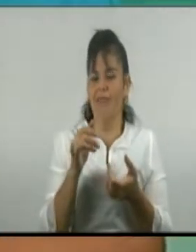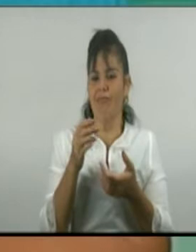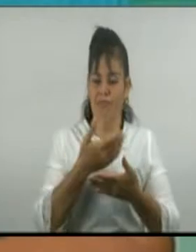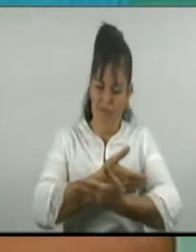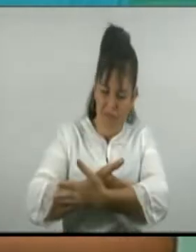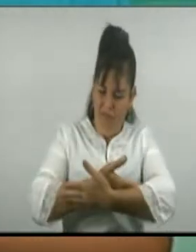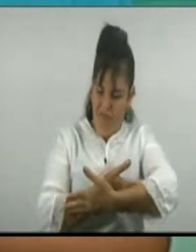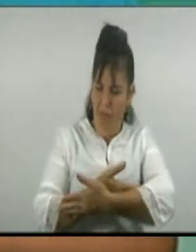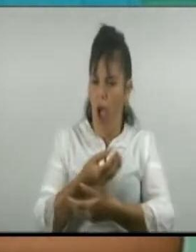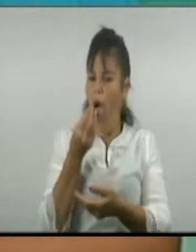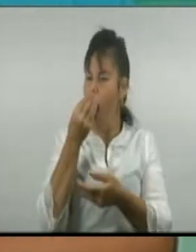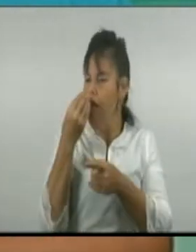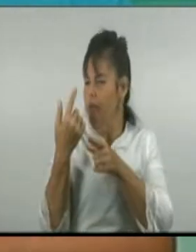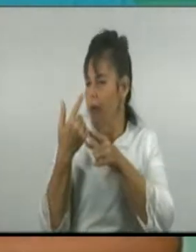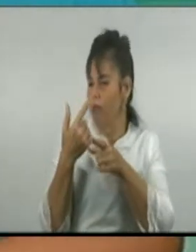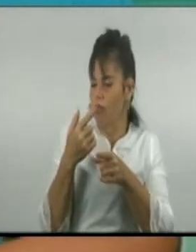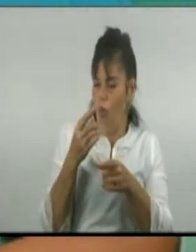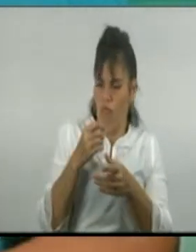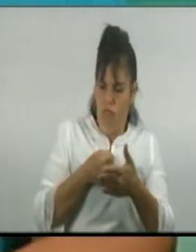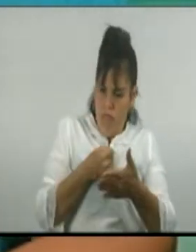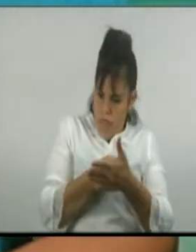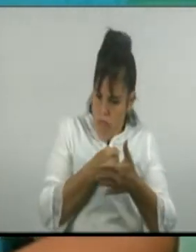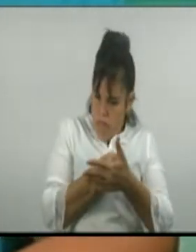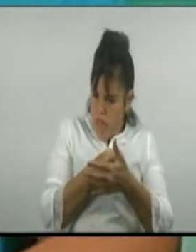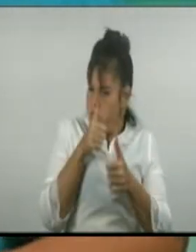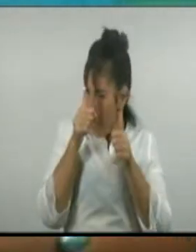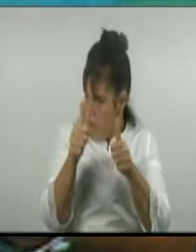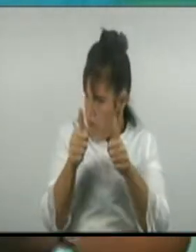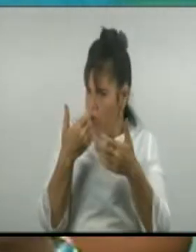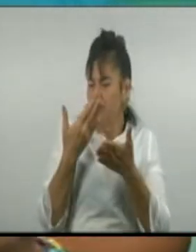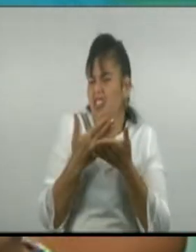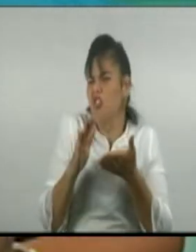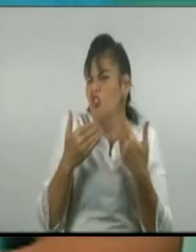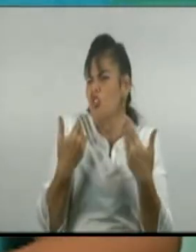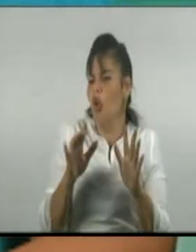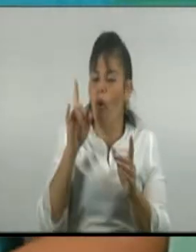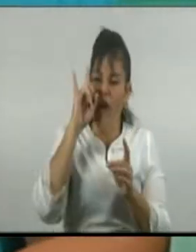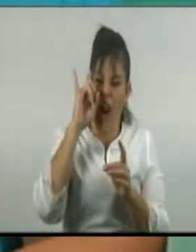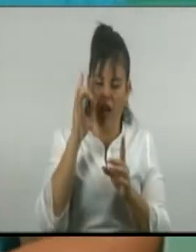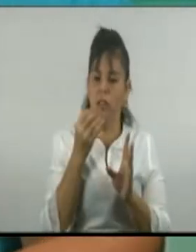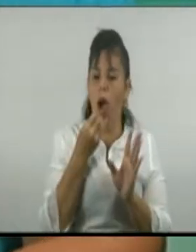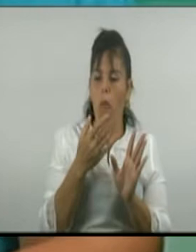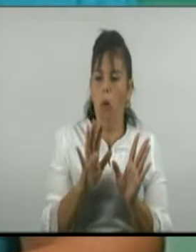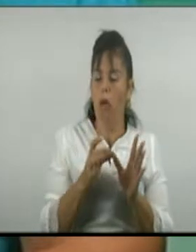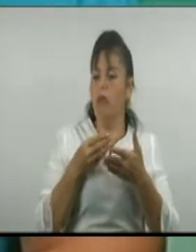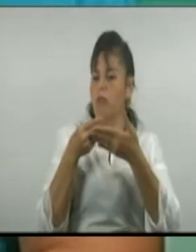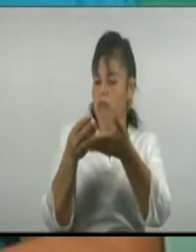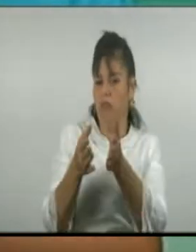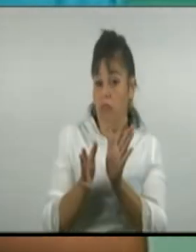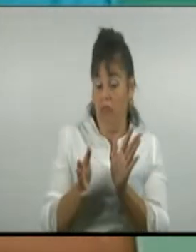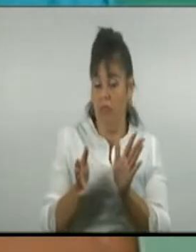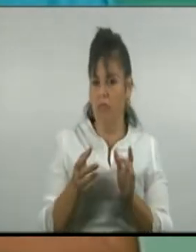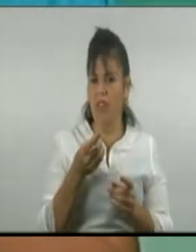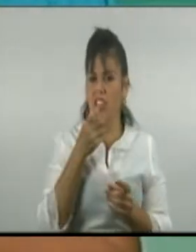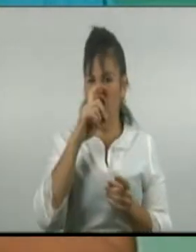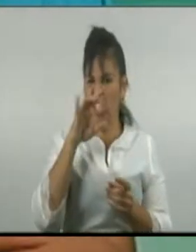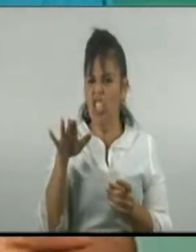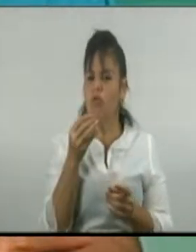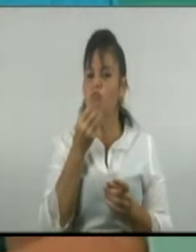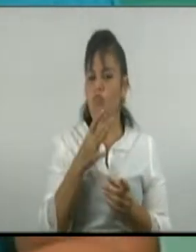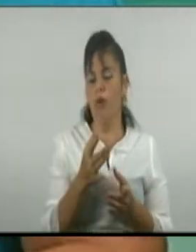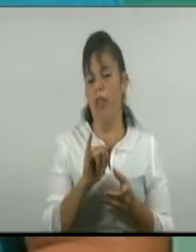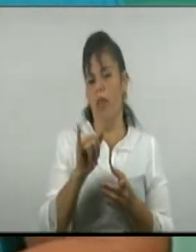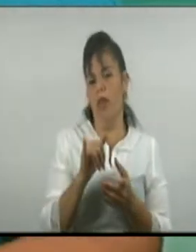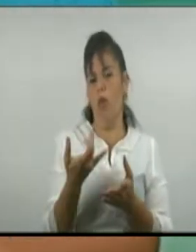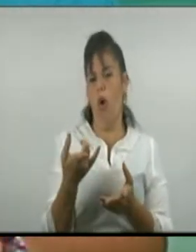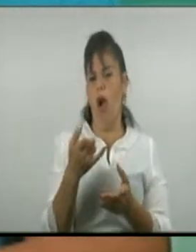alimentado satisfecho verdad y tiene aún más puede aportar para esos niños que las requieren